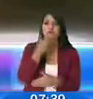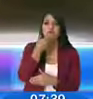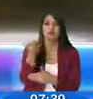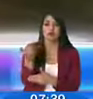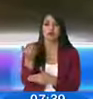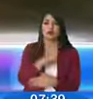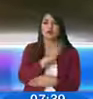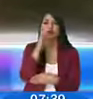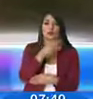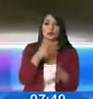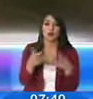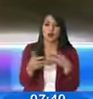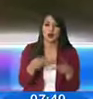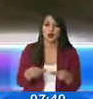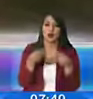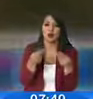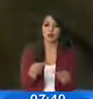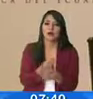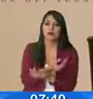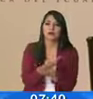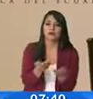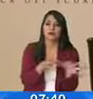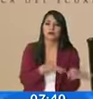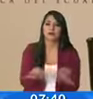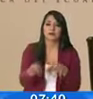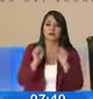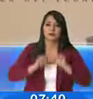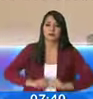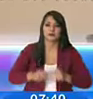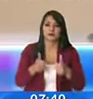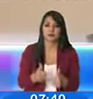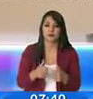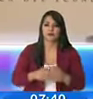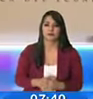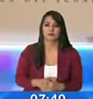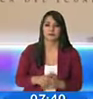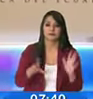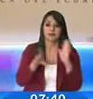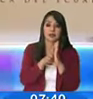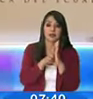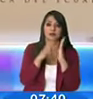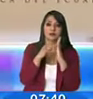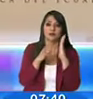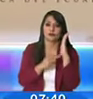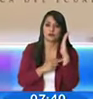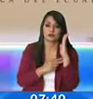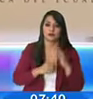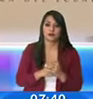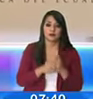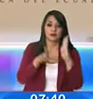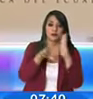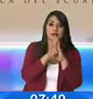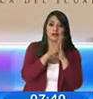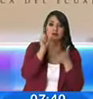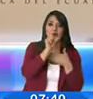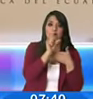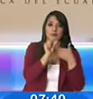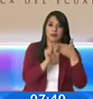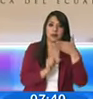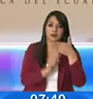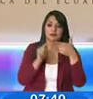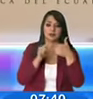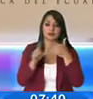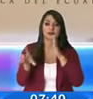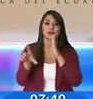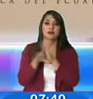transparencia y fortaleciendo la rendición de cuentas. Reforma los siguientes cuerpos legales: el Código Orgánico Monetario y Financiero, el